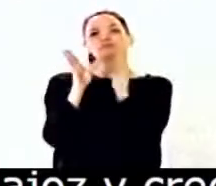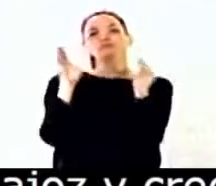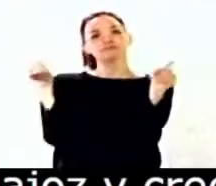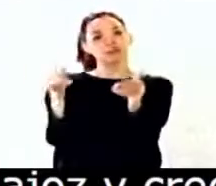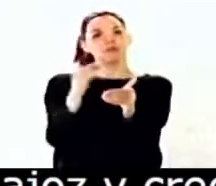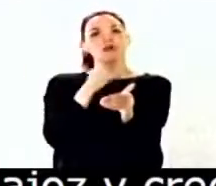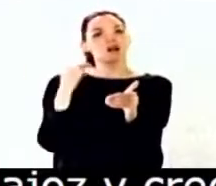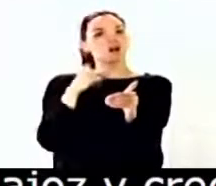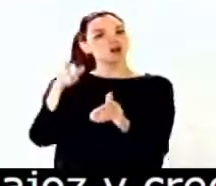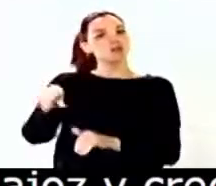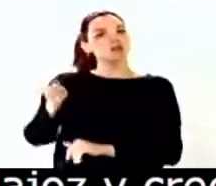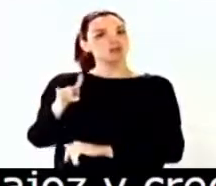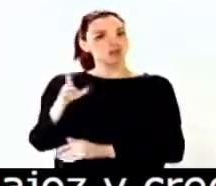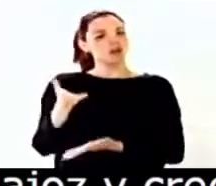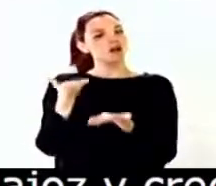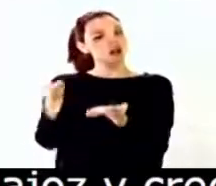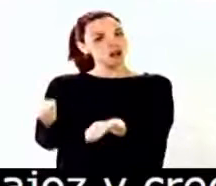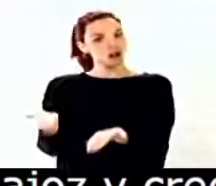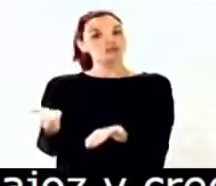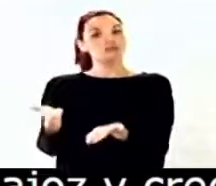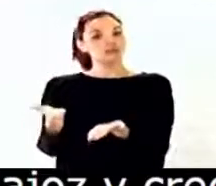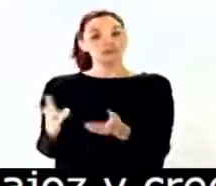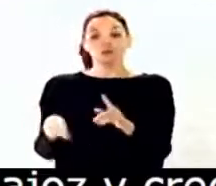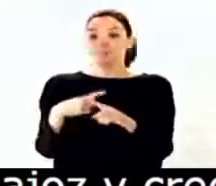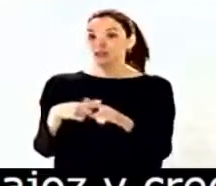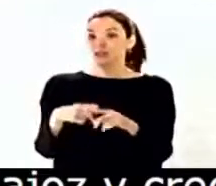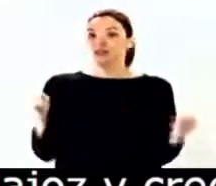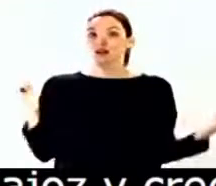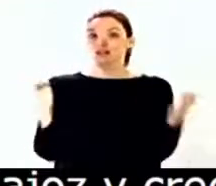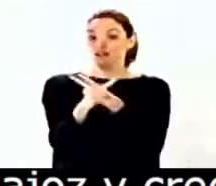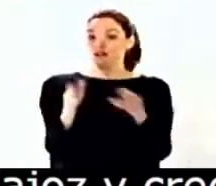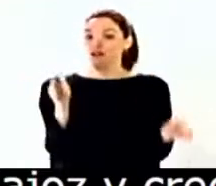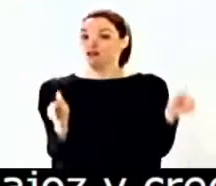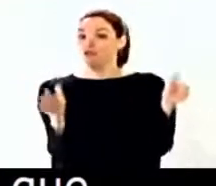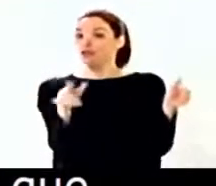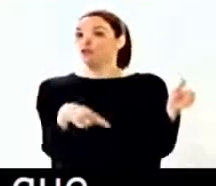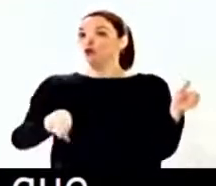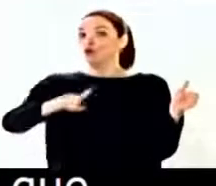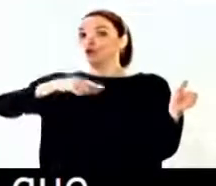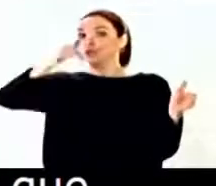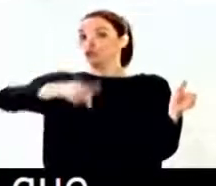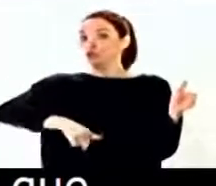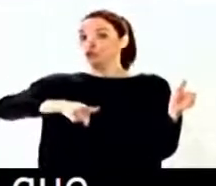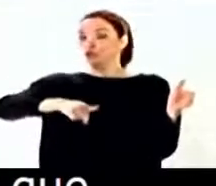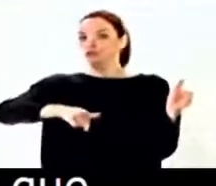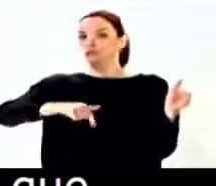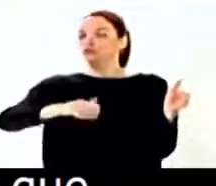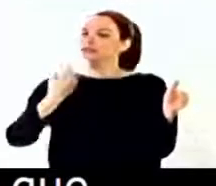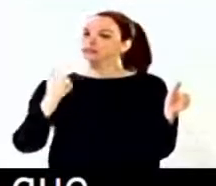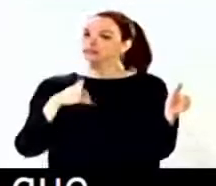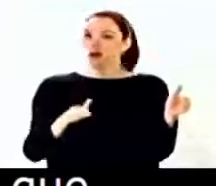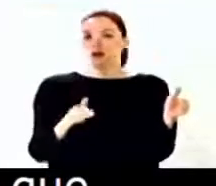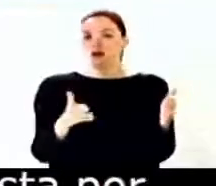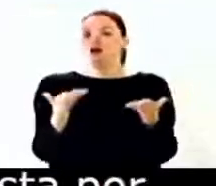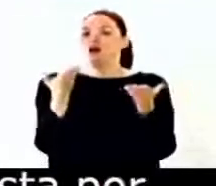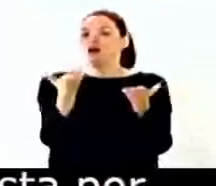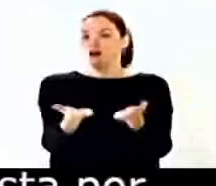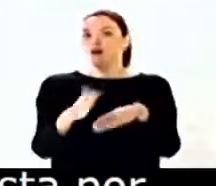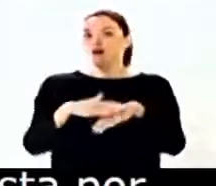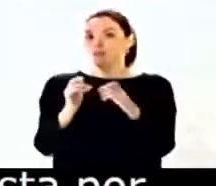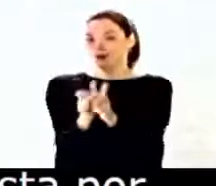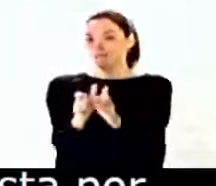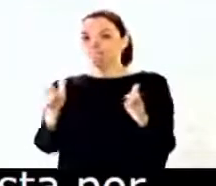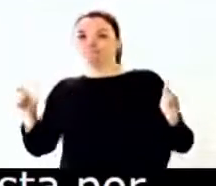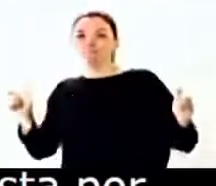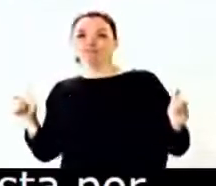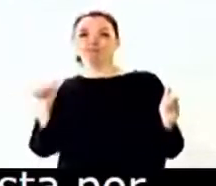Badajoz y que este tramo de la Ronda Sur va a beneficiar el crecimiento y el desarrollo